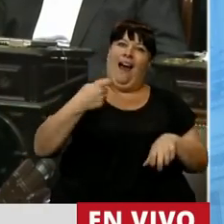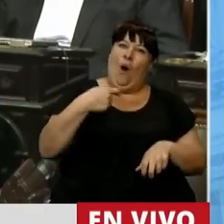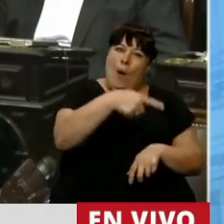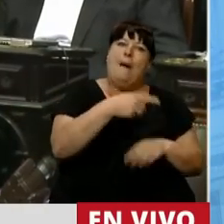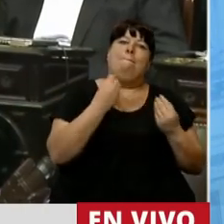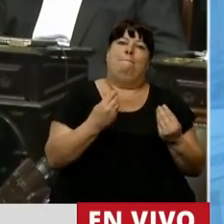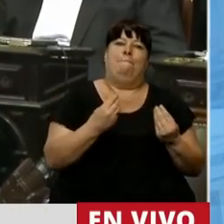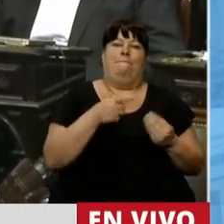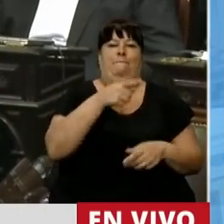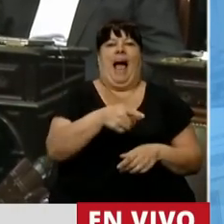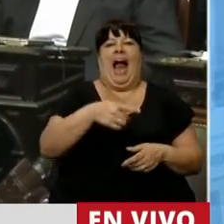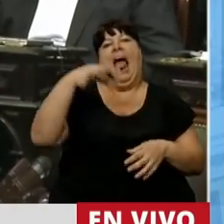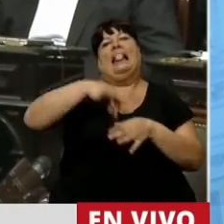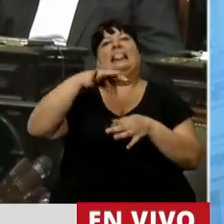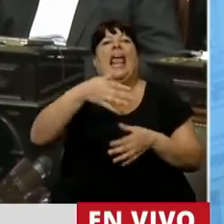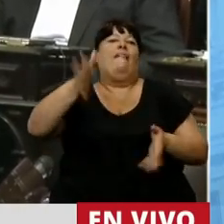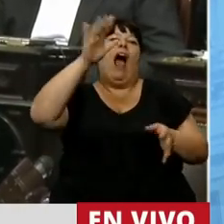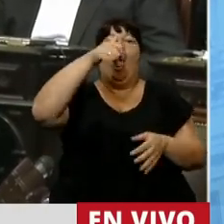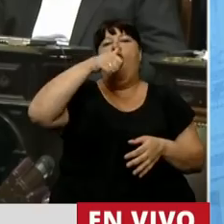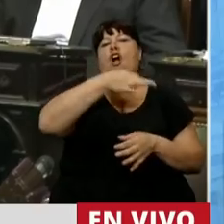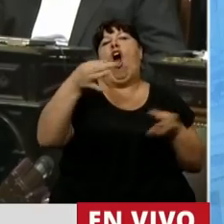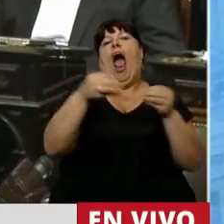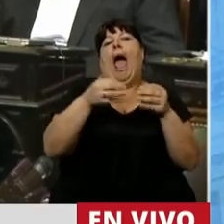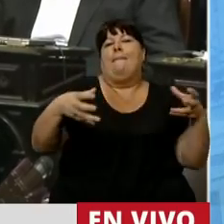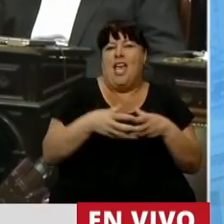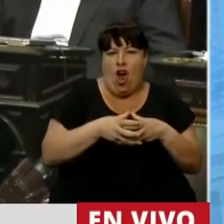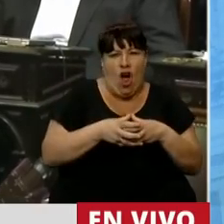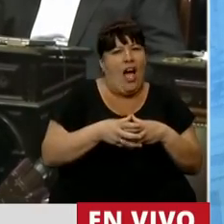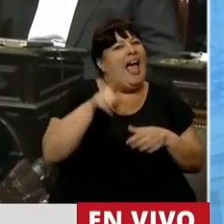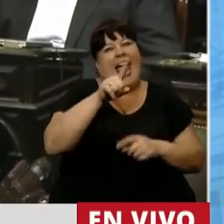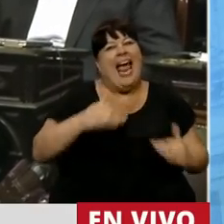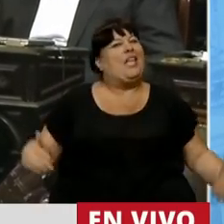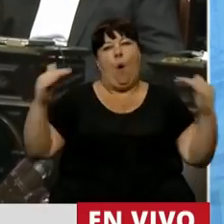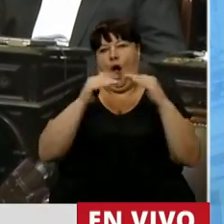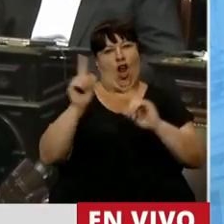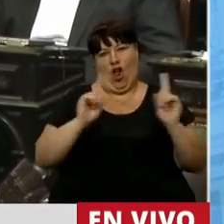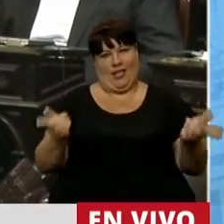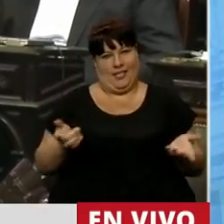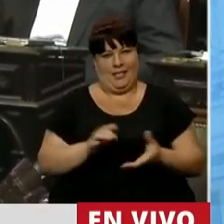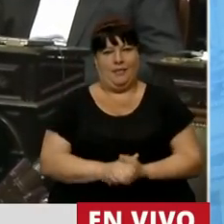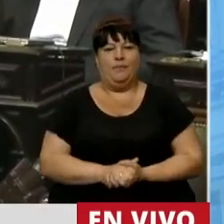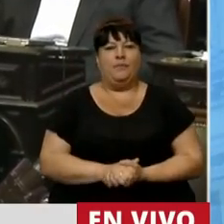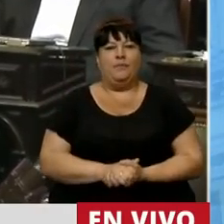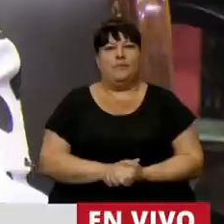para poder ir a tomar el té los domingos con los amigos. Y eso tampoco es equidad.